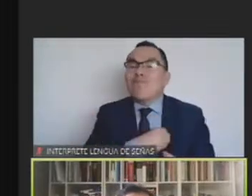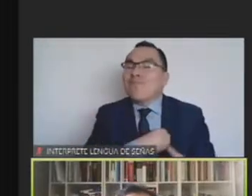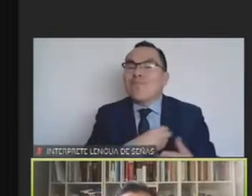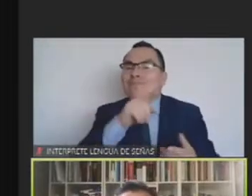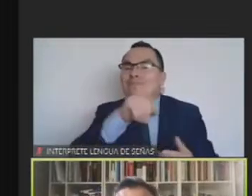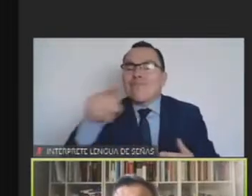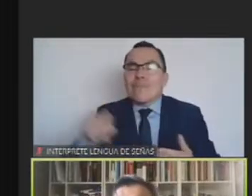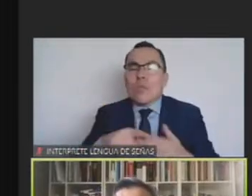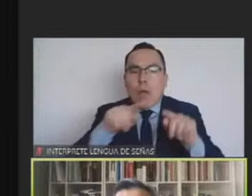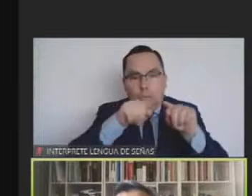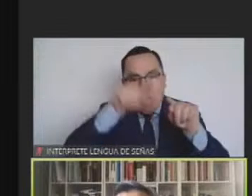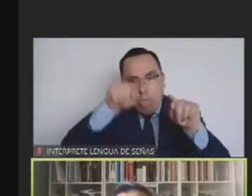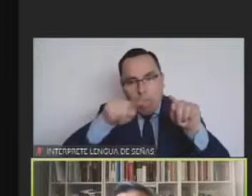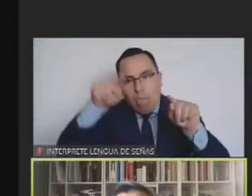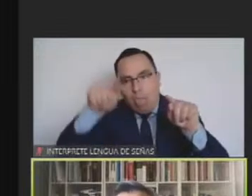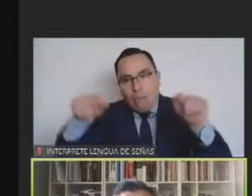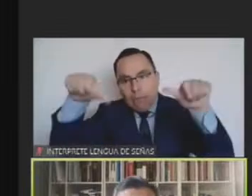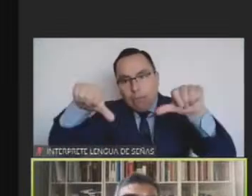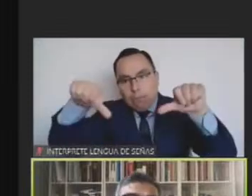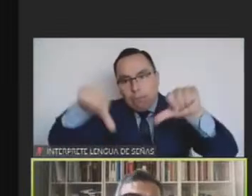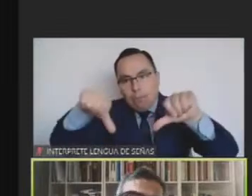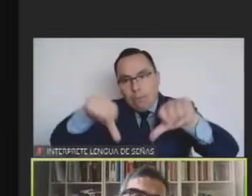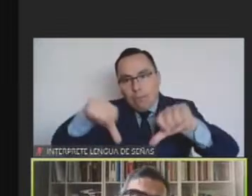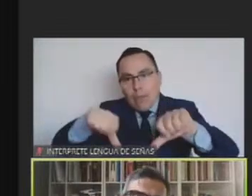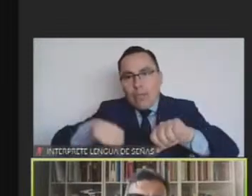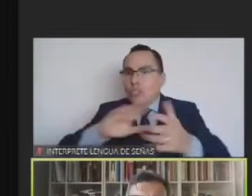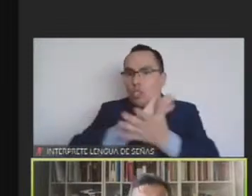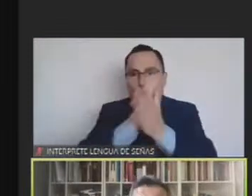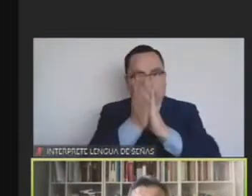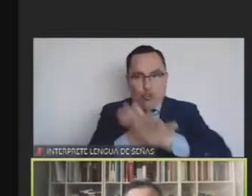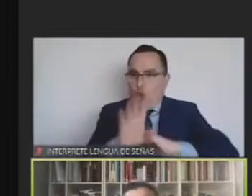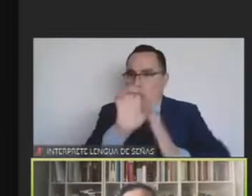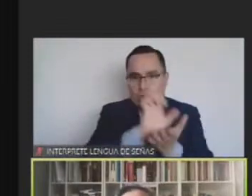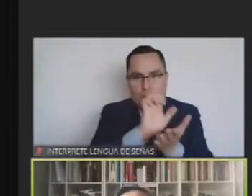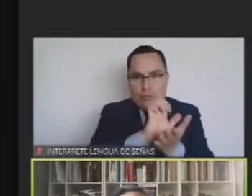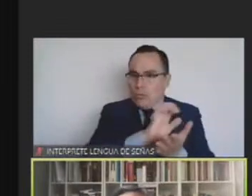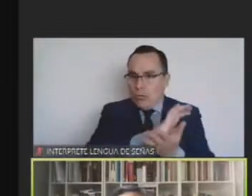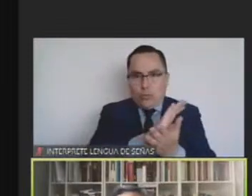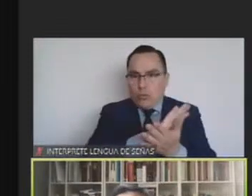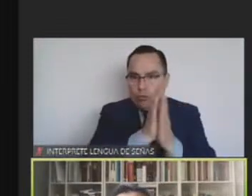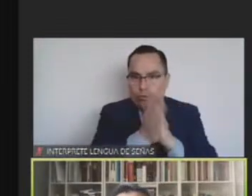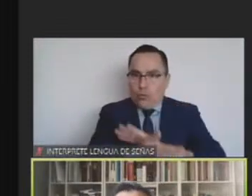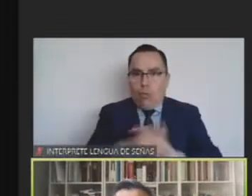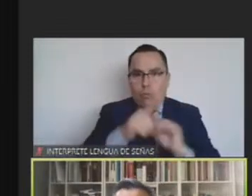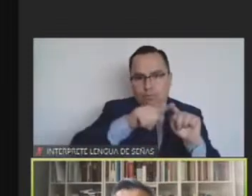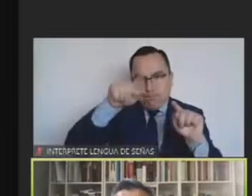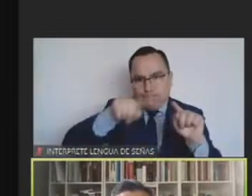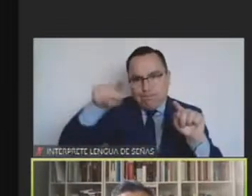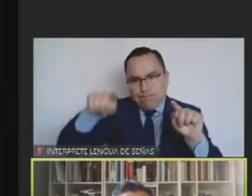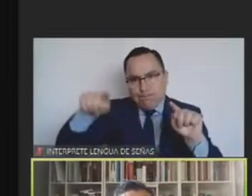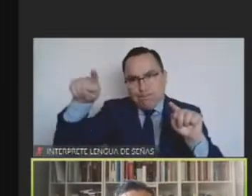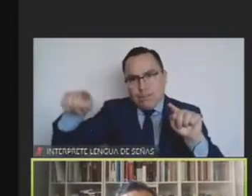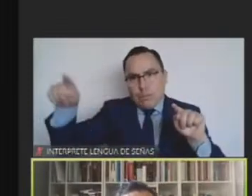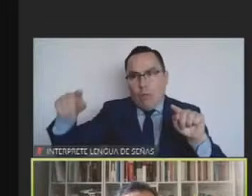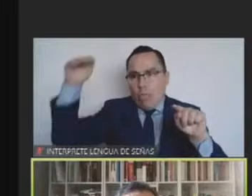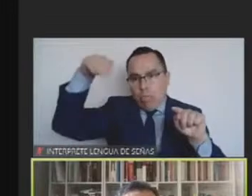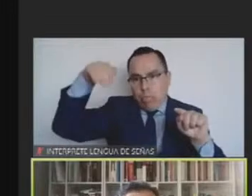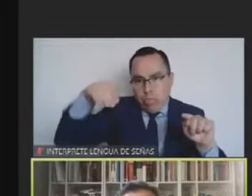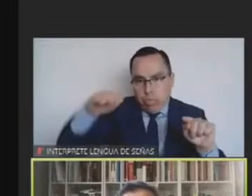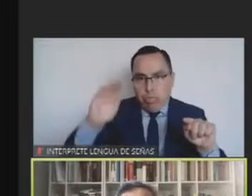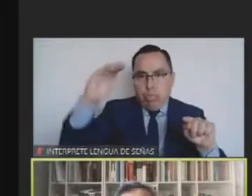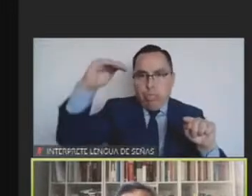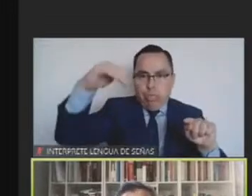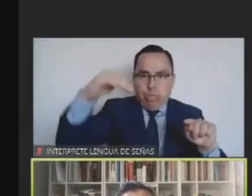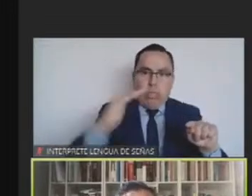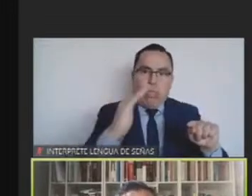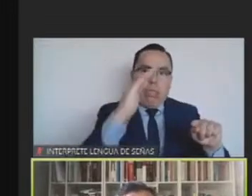un progresivo deterioro en todo el Estado, ¿no? Cuando uno ve cómo se comportan más o menos las pendientes de estas curvas, lo que uno ve es